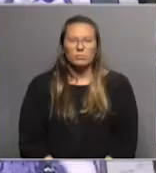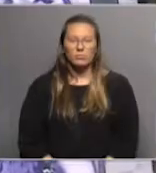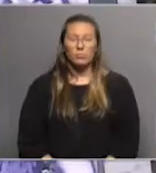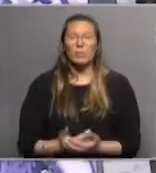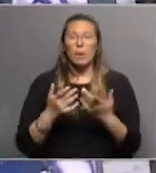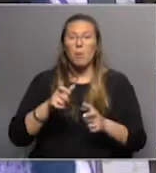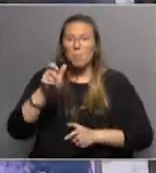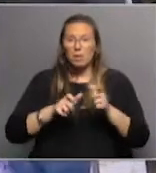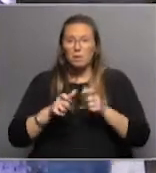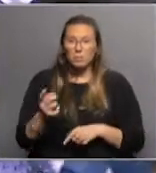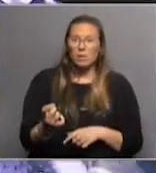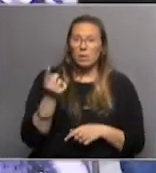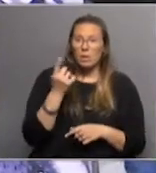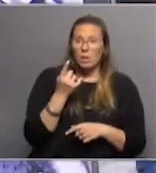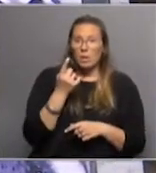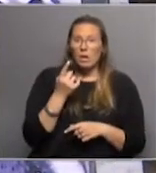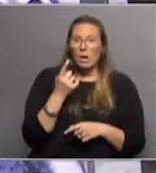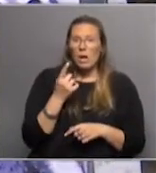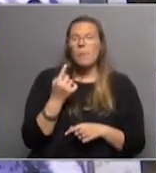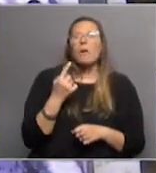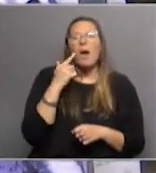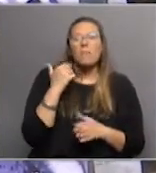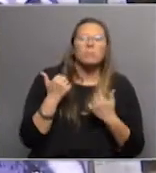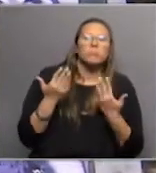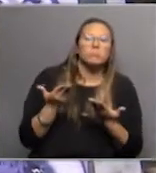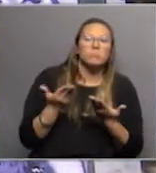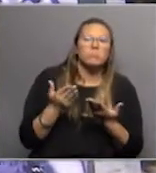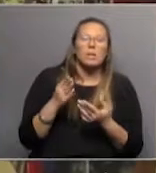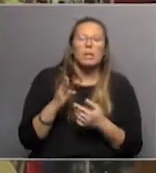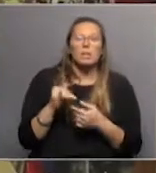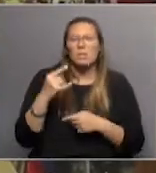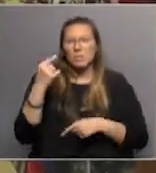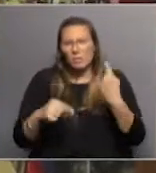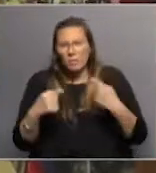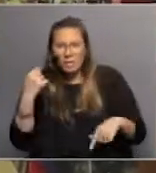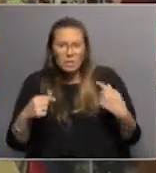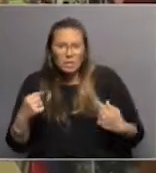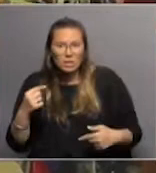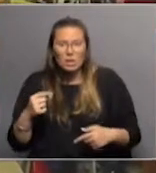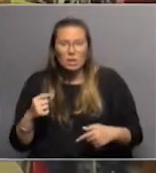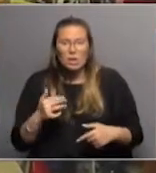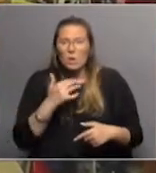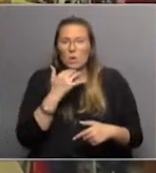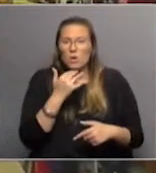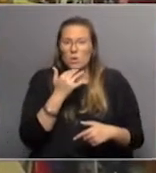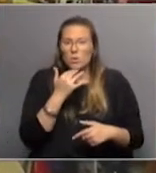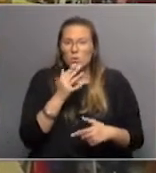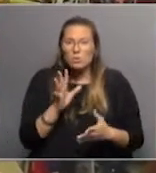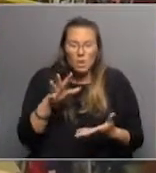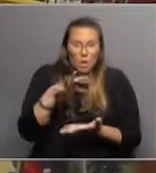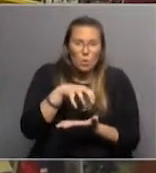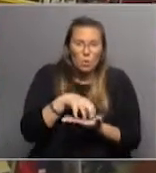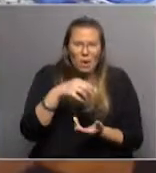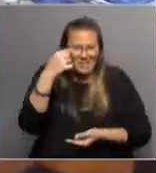Y bueno, la gente viene primero buscando una recomendación, y es variopinto el público, no sé si es debido al punto,